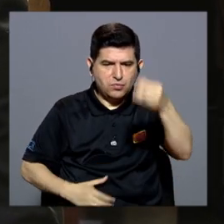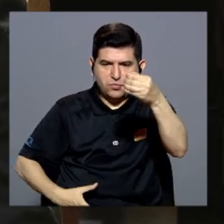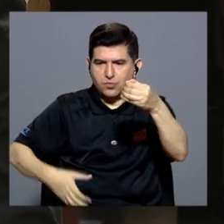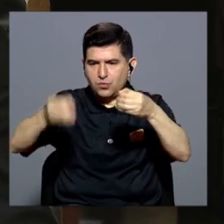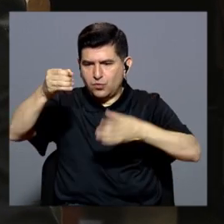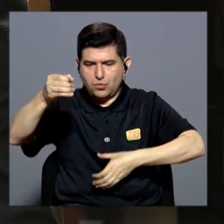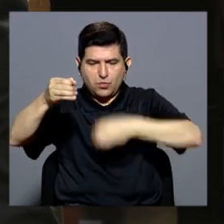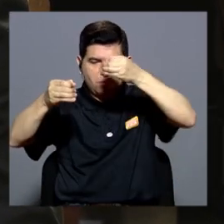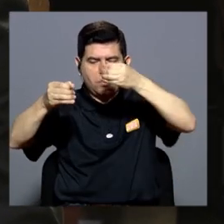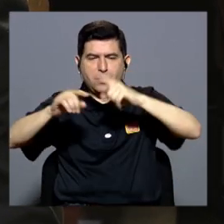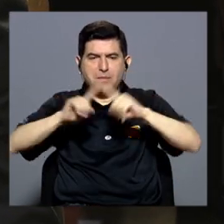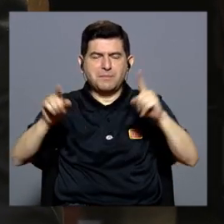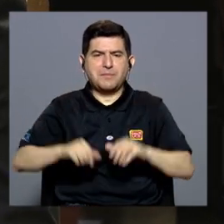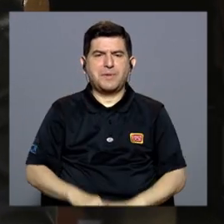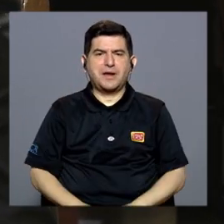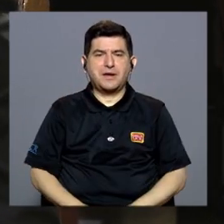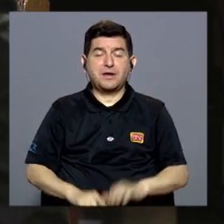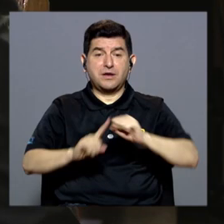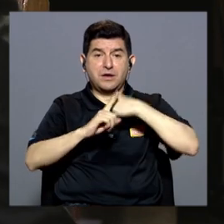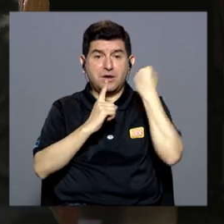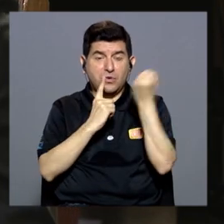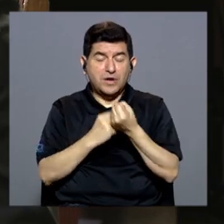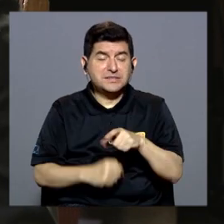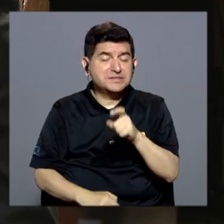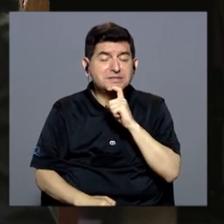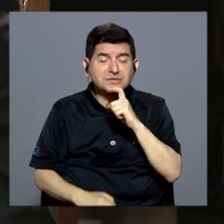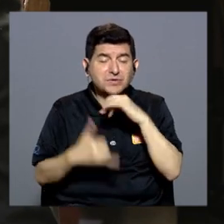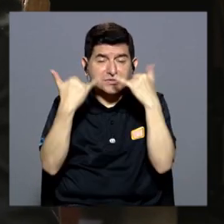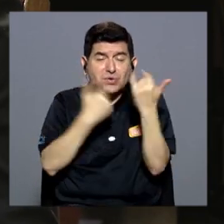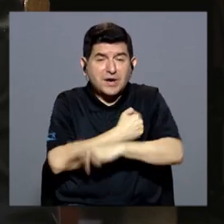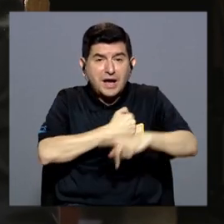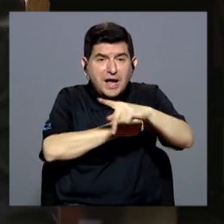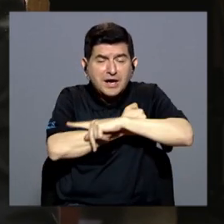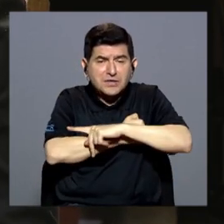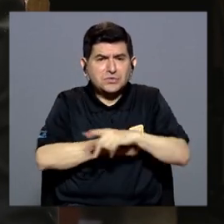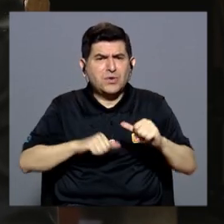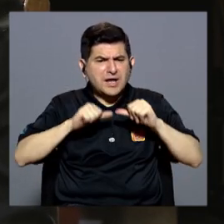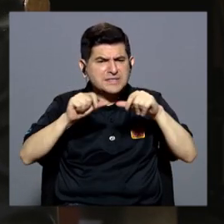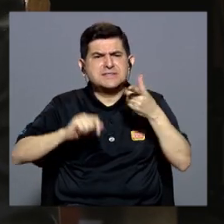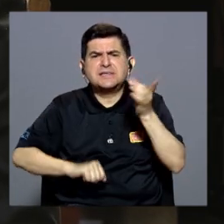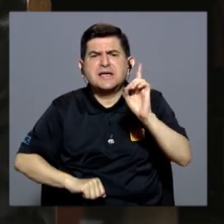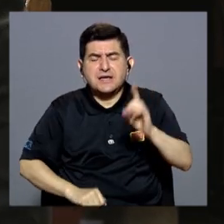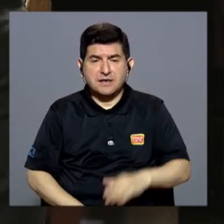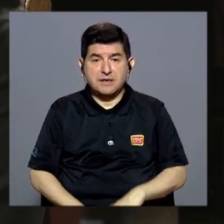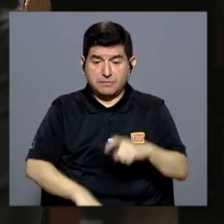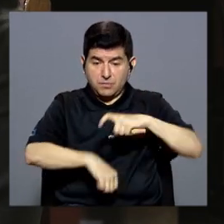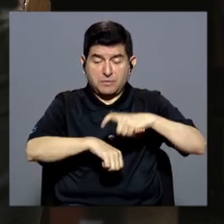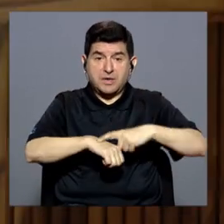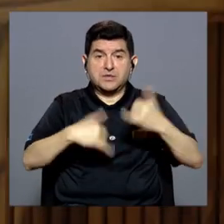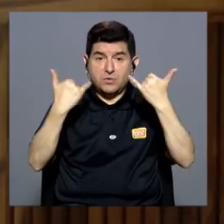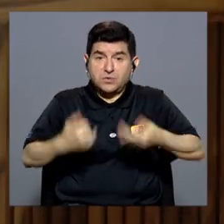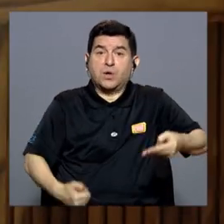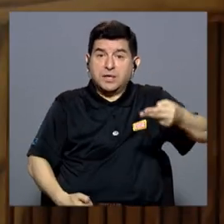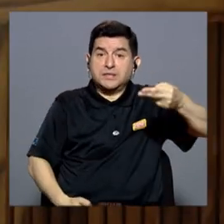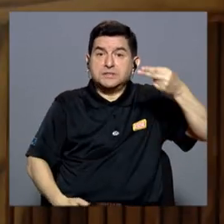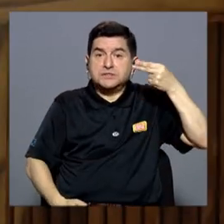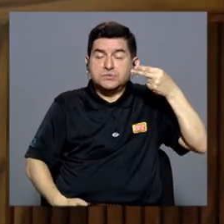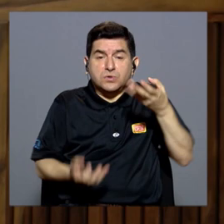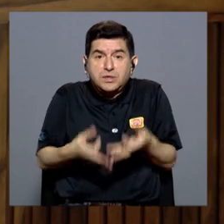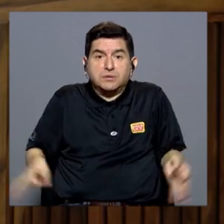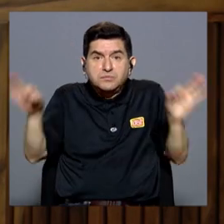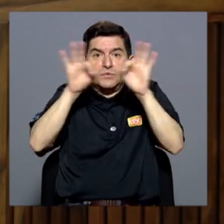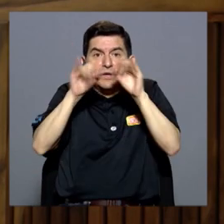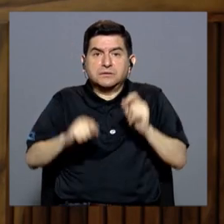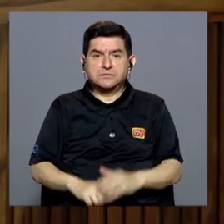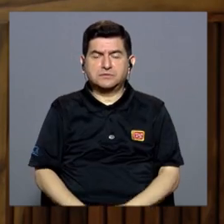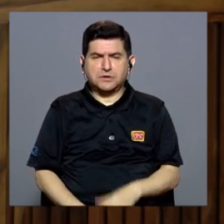¿Hacia dónde debemos de empujar ante una ruta tan crítica que vive este país en este momento histórico, don Henning? Yo creo